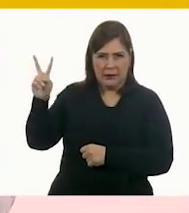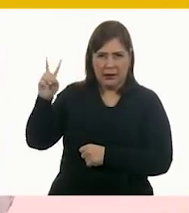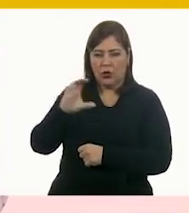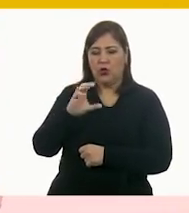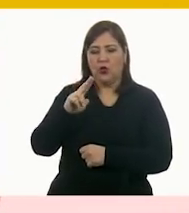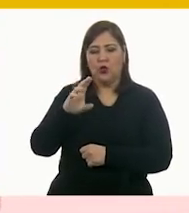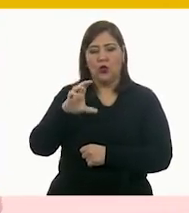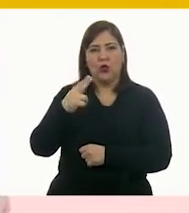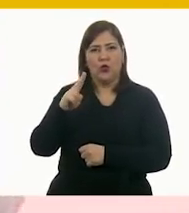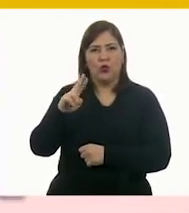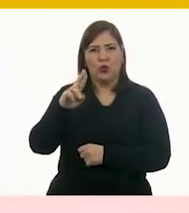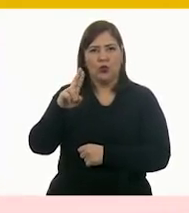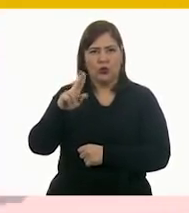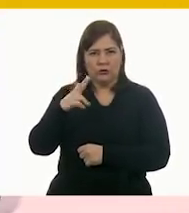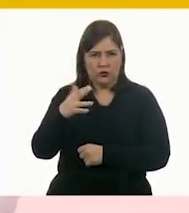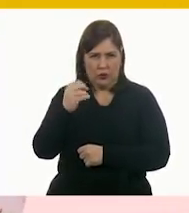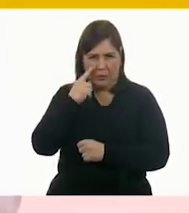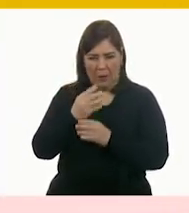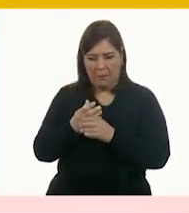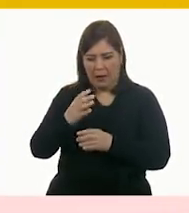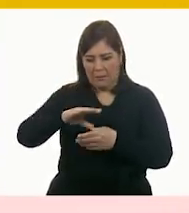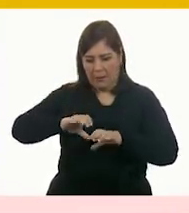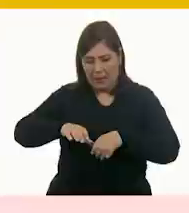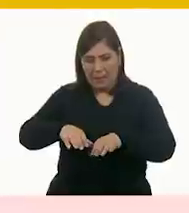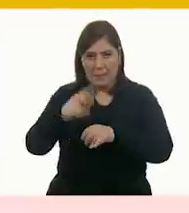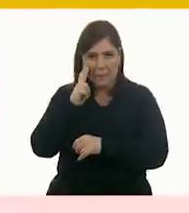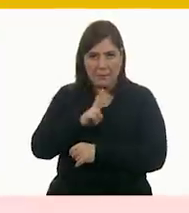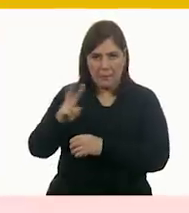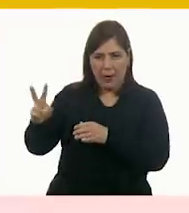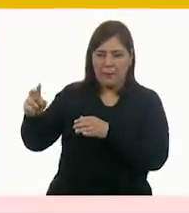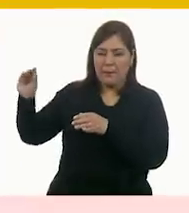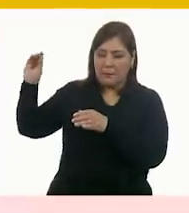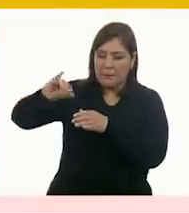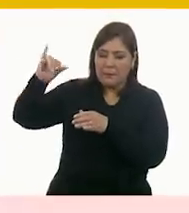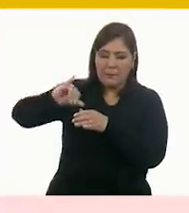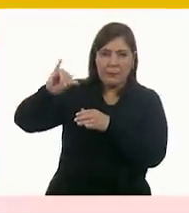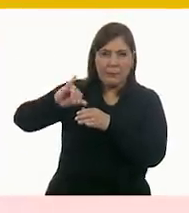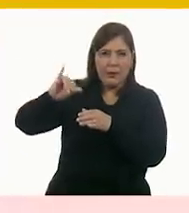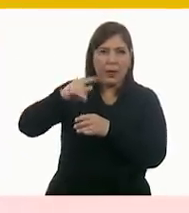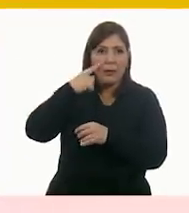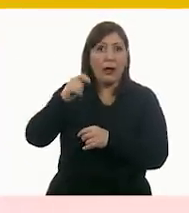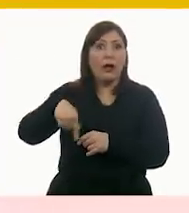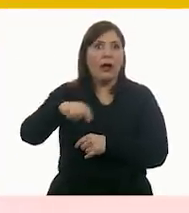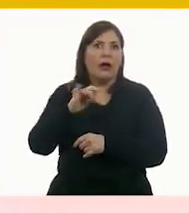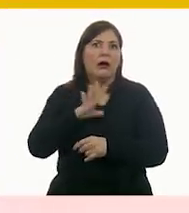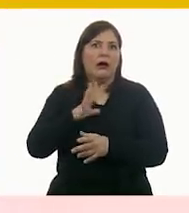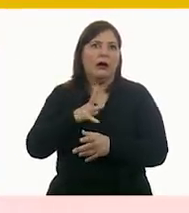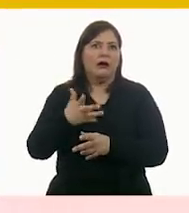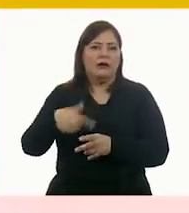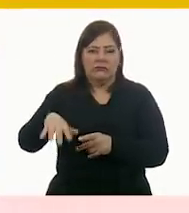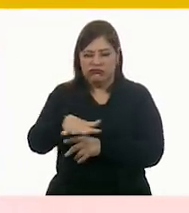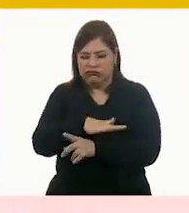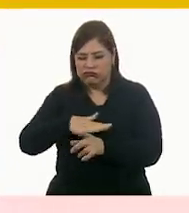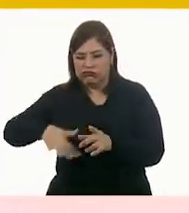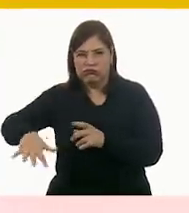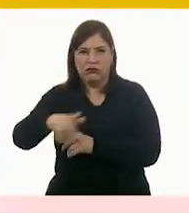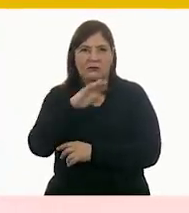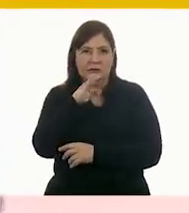Aquí. Y entonces, para no hacer tanto tiradero, porque luego mamá se